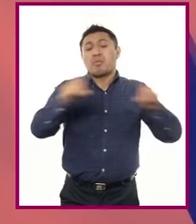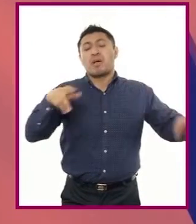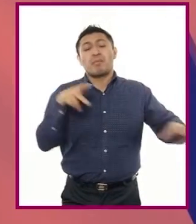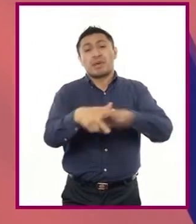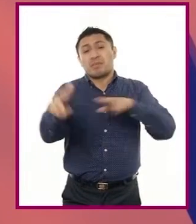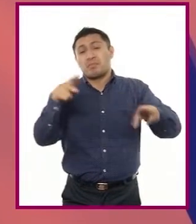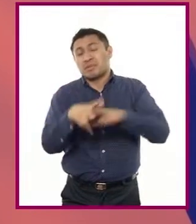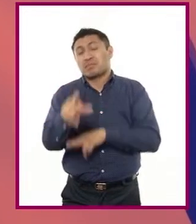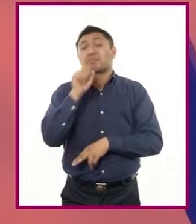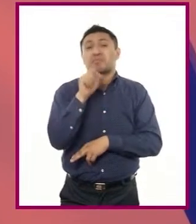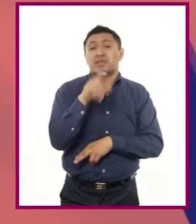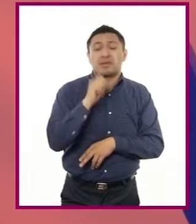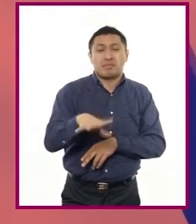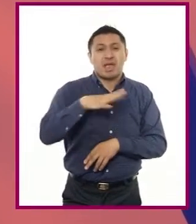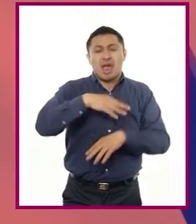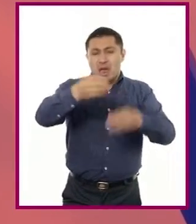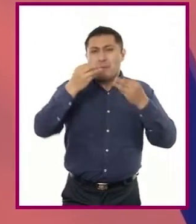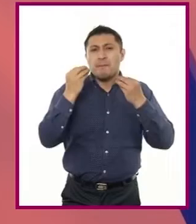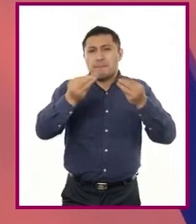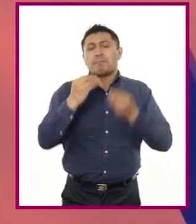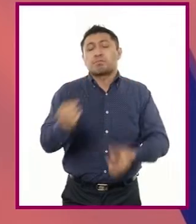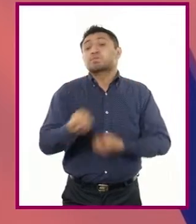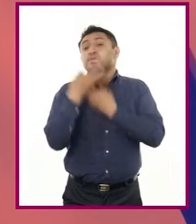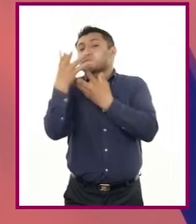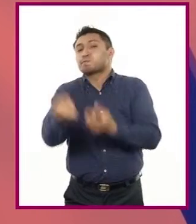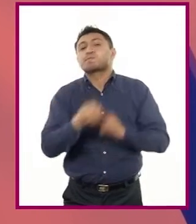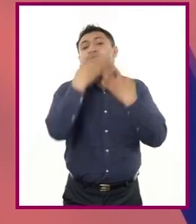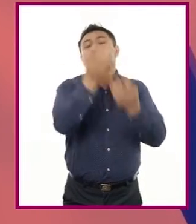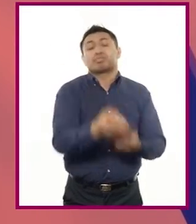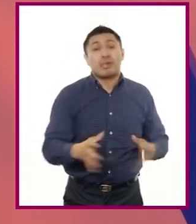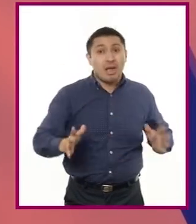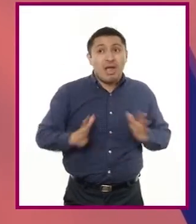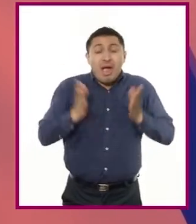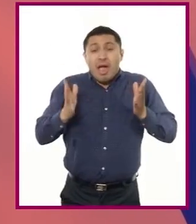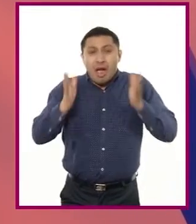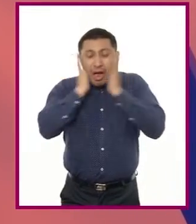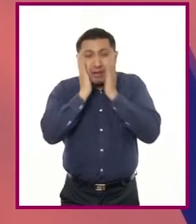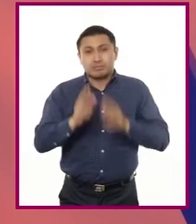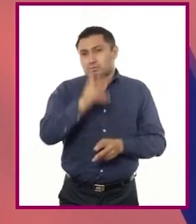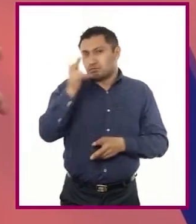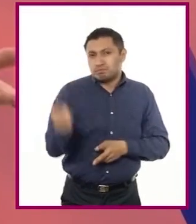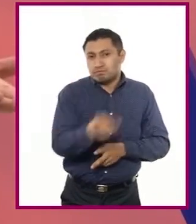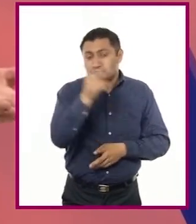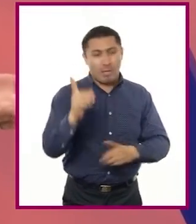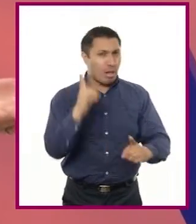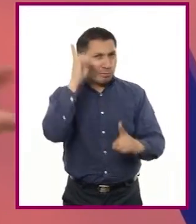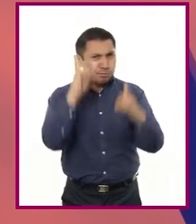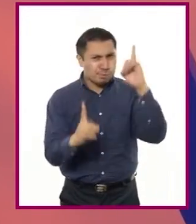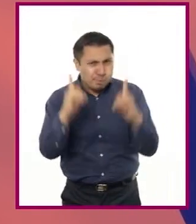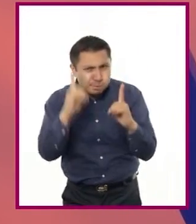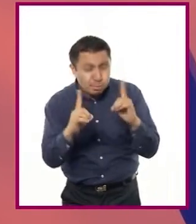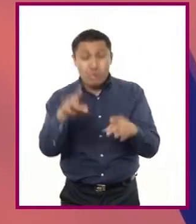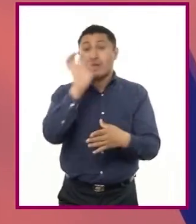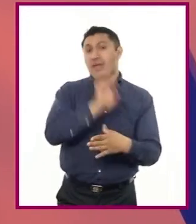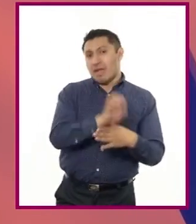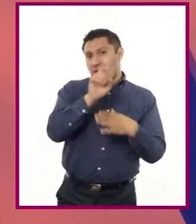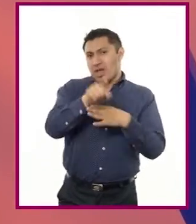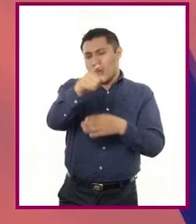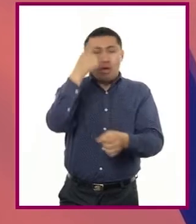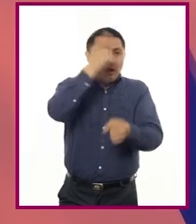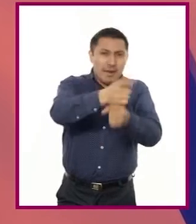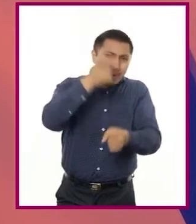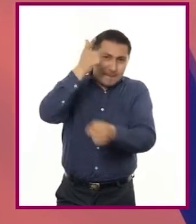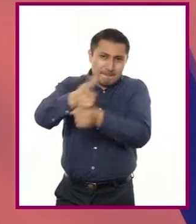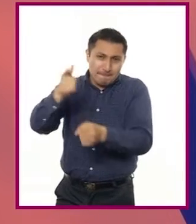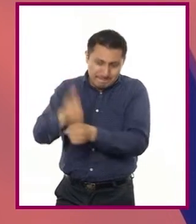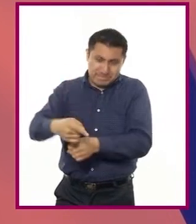así como abundancia de expresiones exclamativas e interrogativas, entonces identificamos